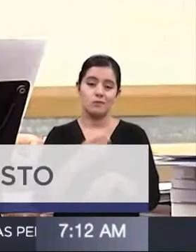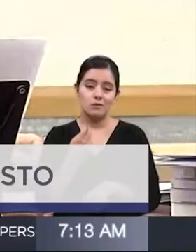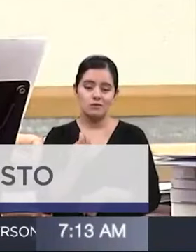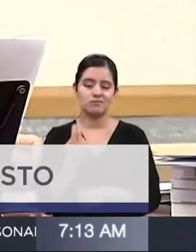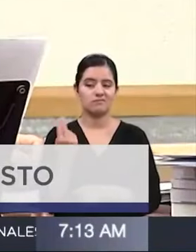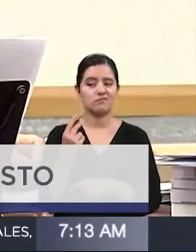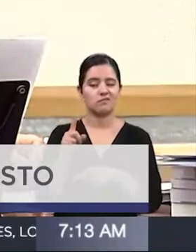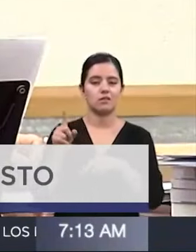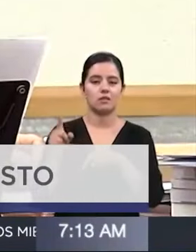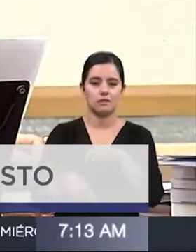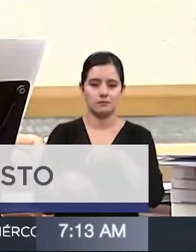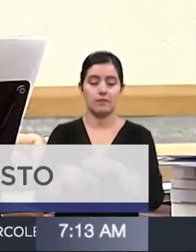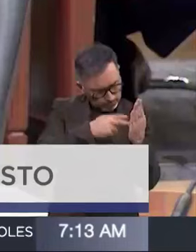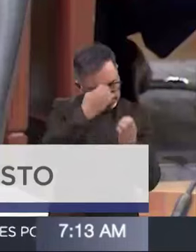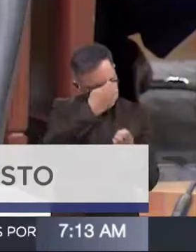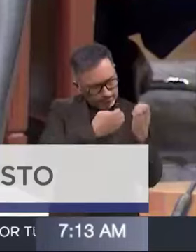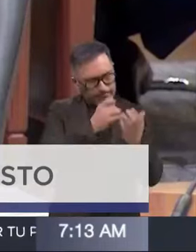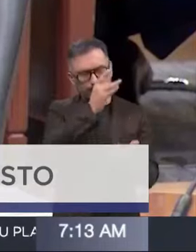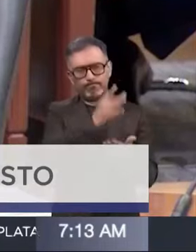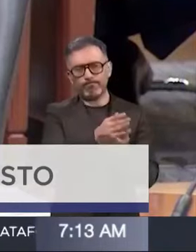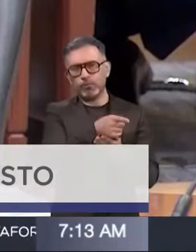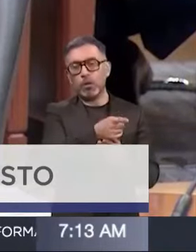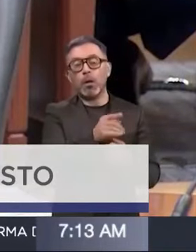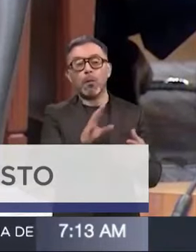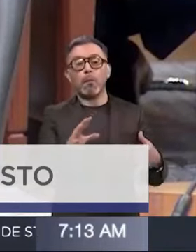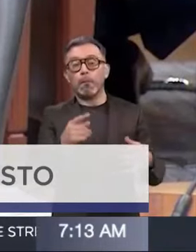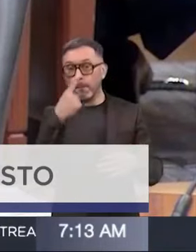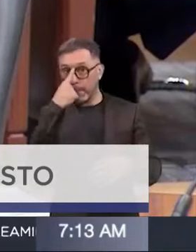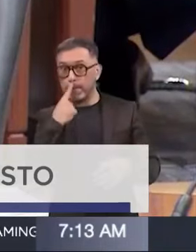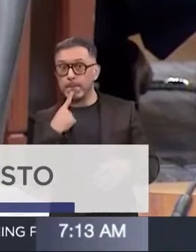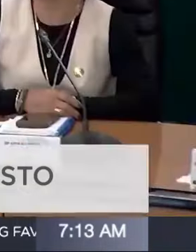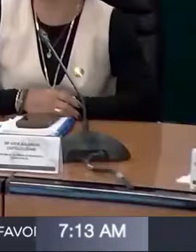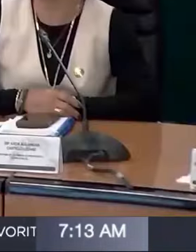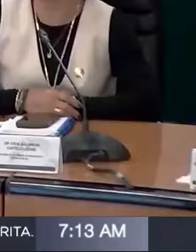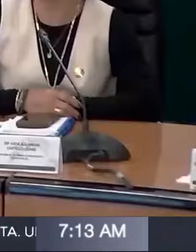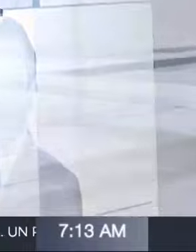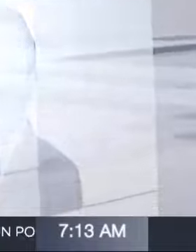organizar la elección de jueces magistrados y ministros el próximo año